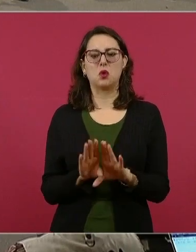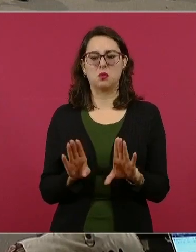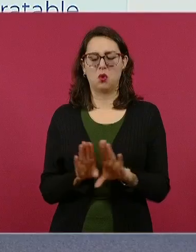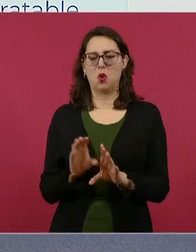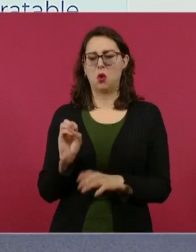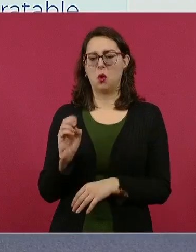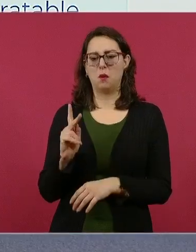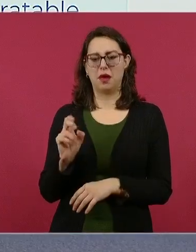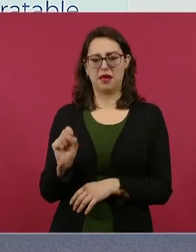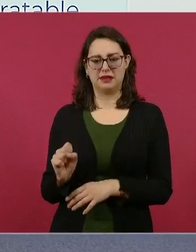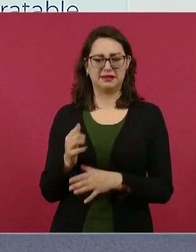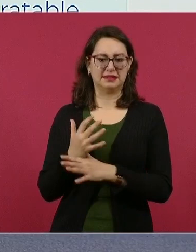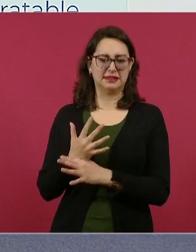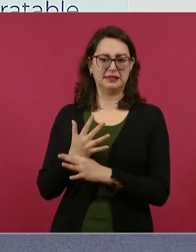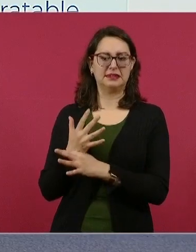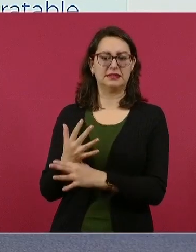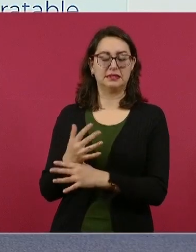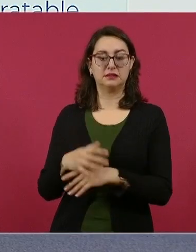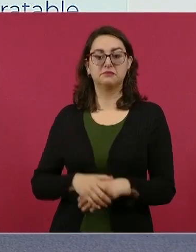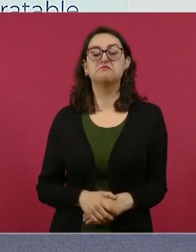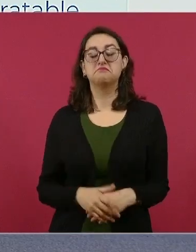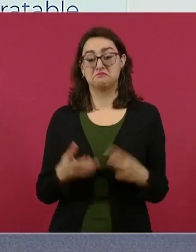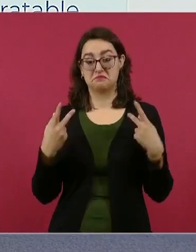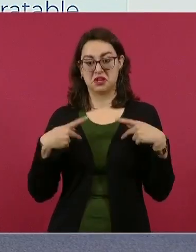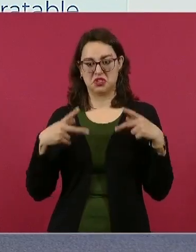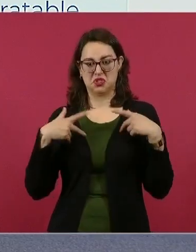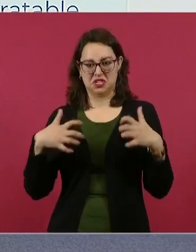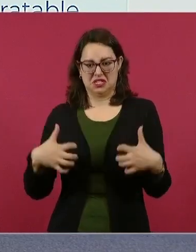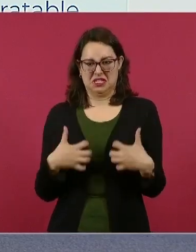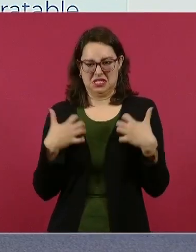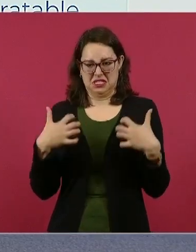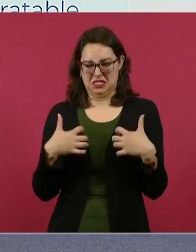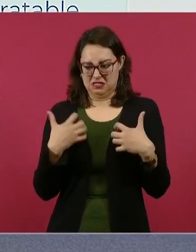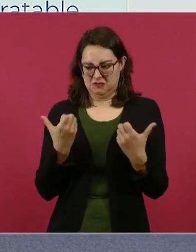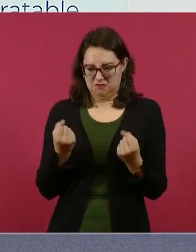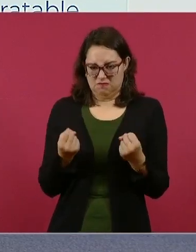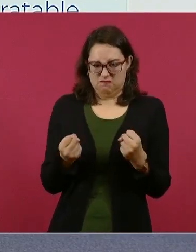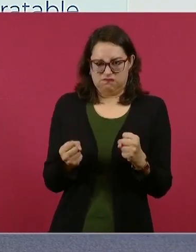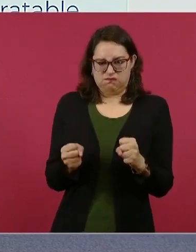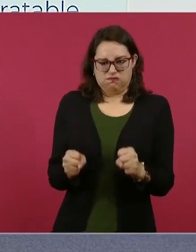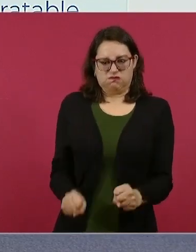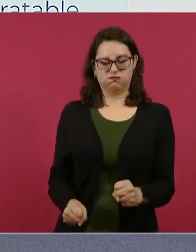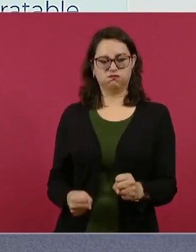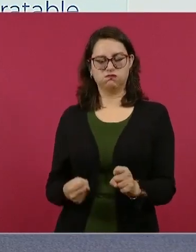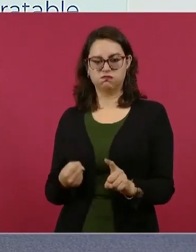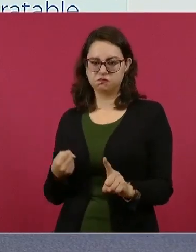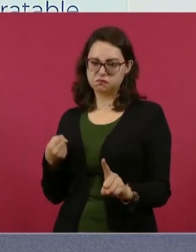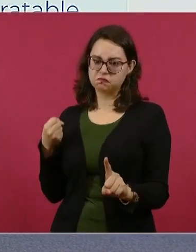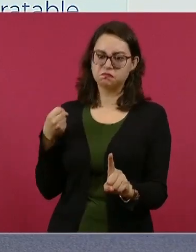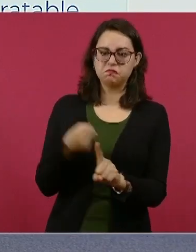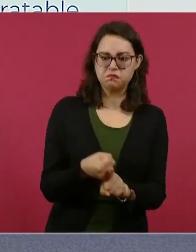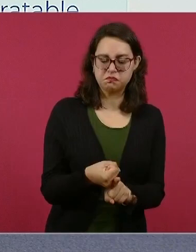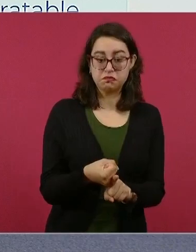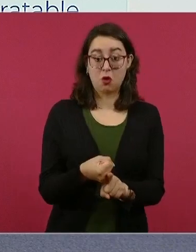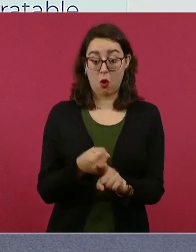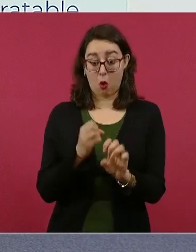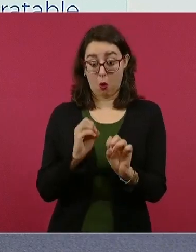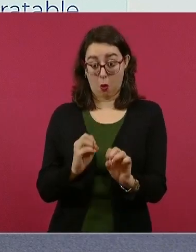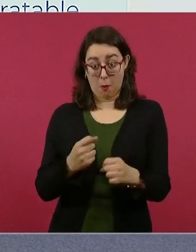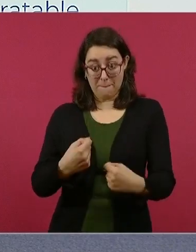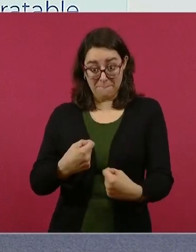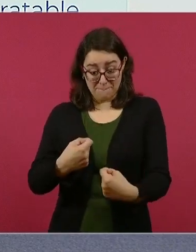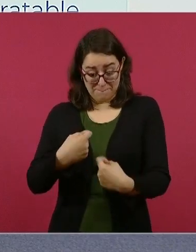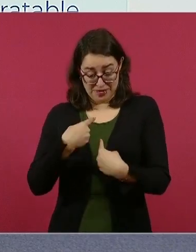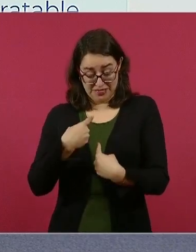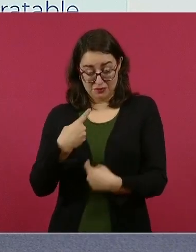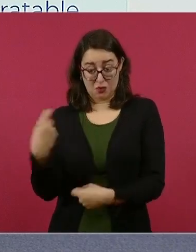la Salud, como el uso intencional de la fuerza o del poder hacia otra persona o hacia uno mismo